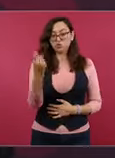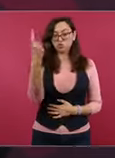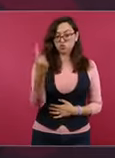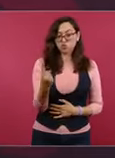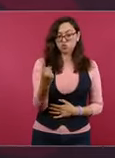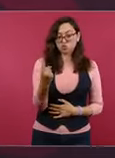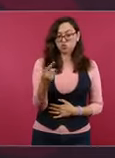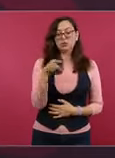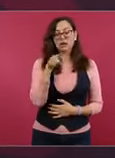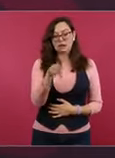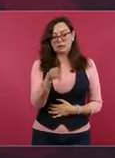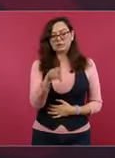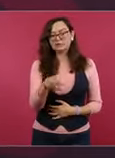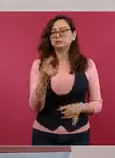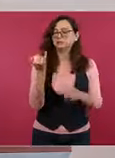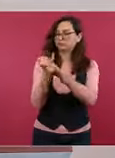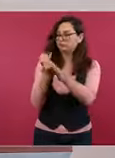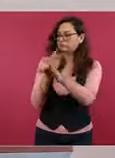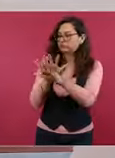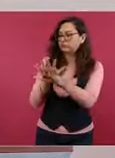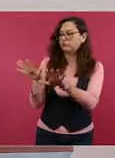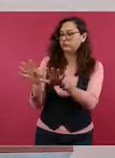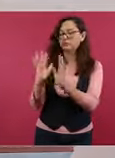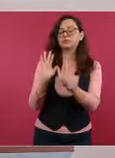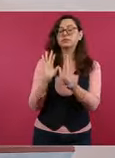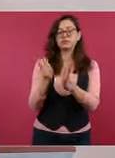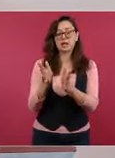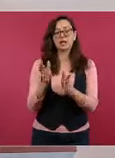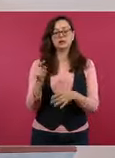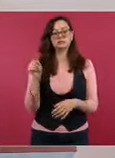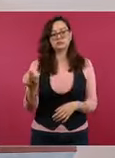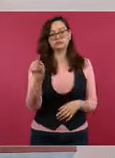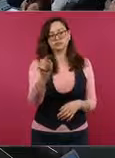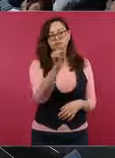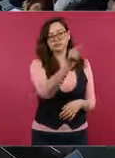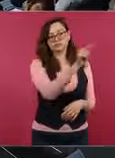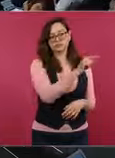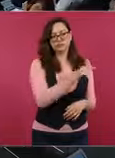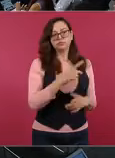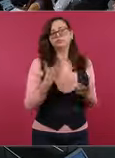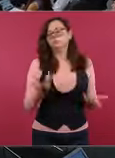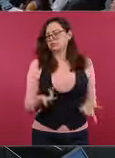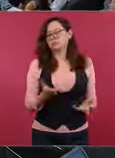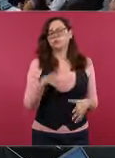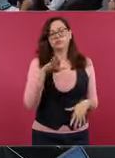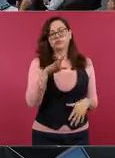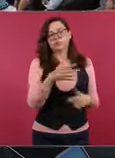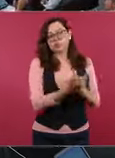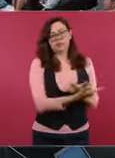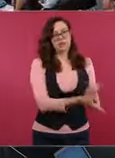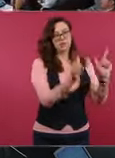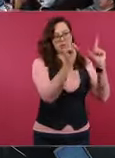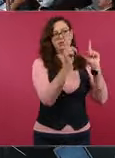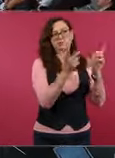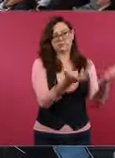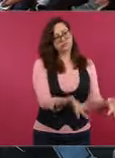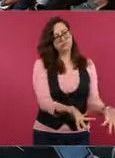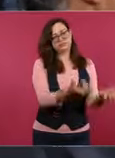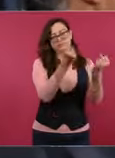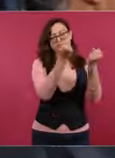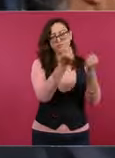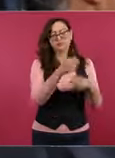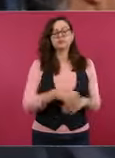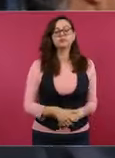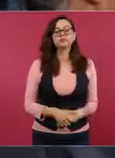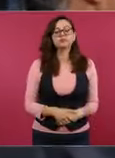y él dio la información y ya se liberaron. Ok, y ya por último, ayer en su mensaje en